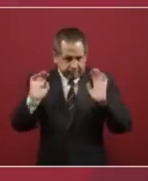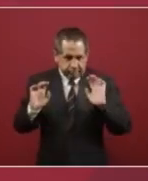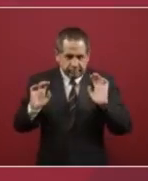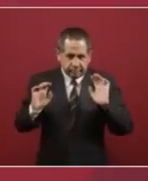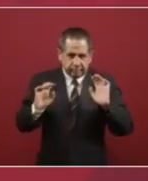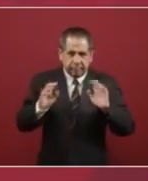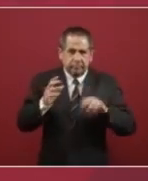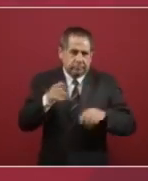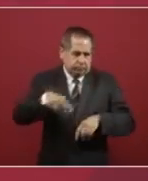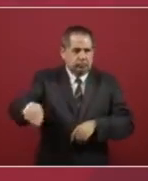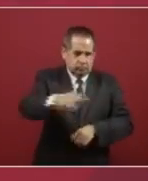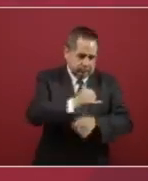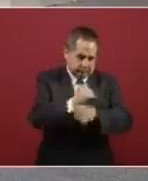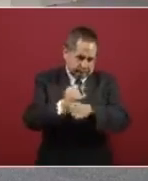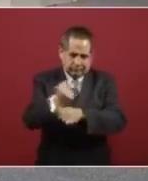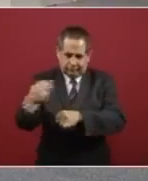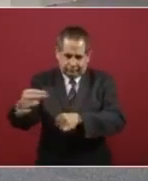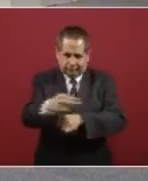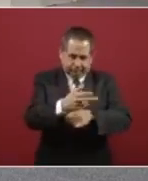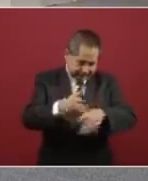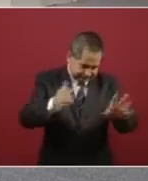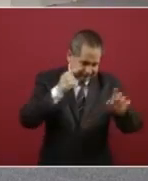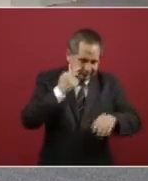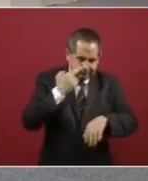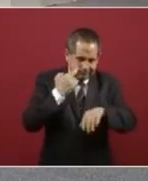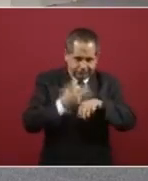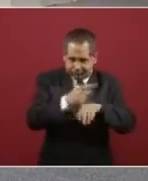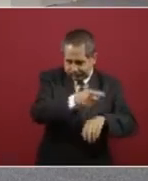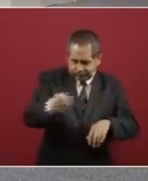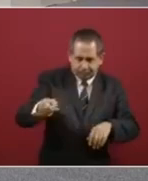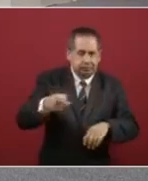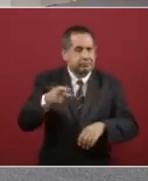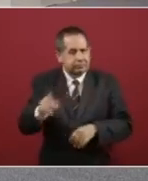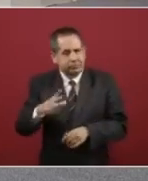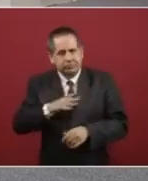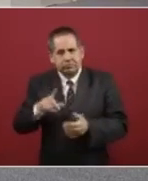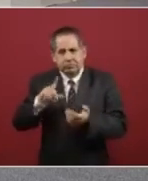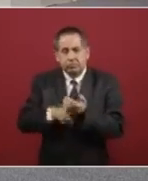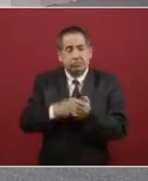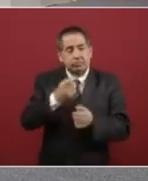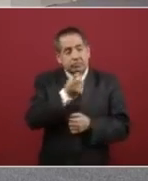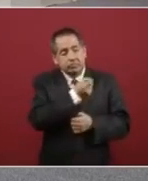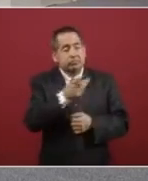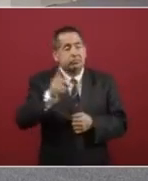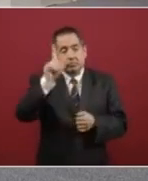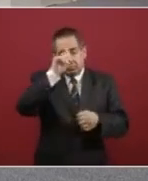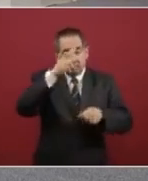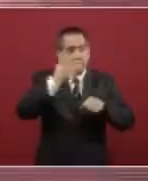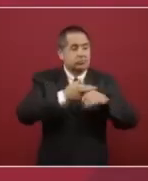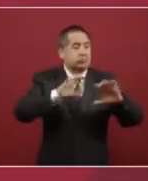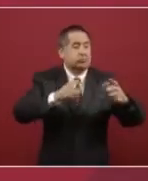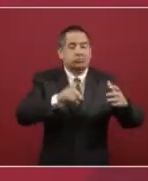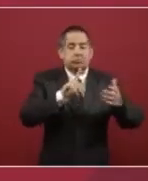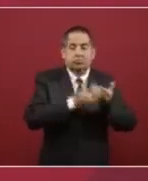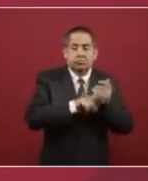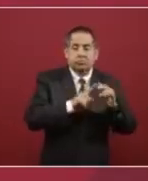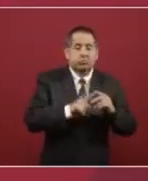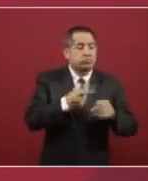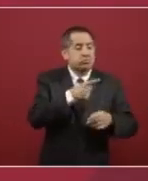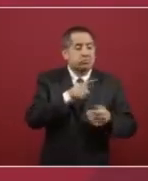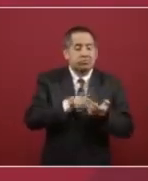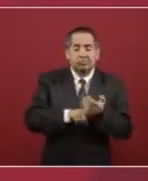les corresponde hacer la investigación, pero hay consejeros de estos organismos que